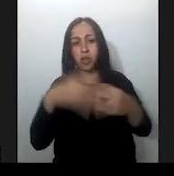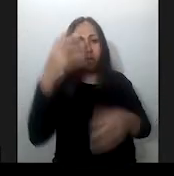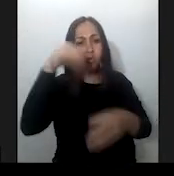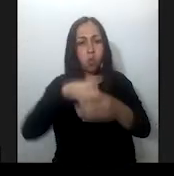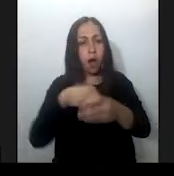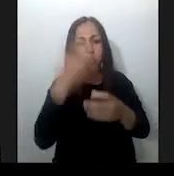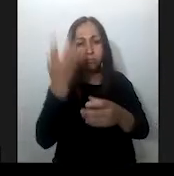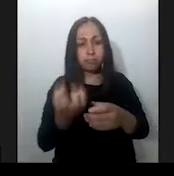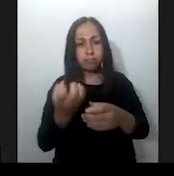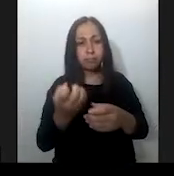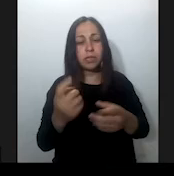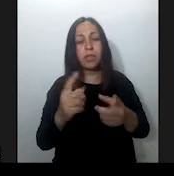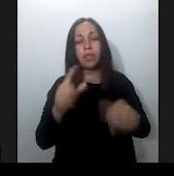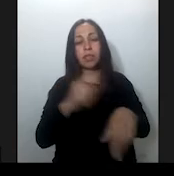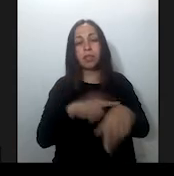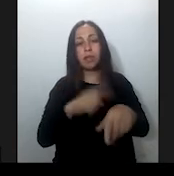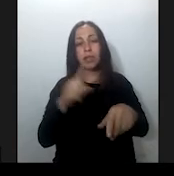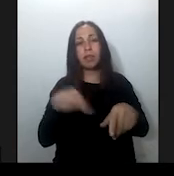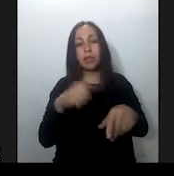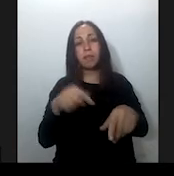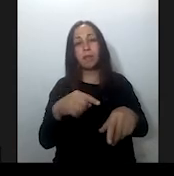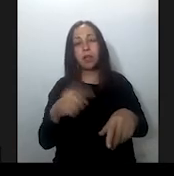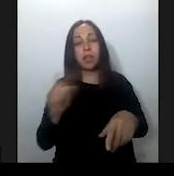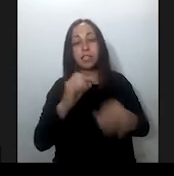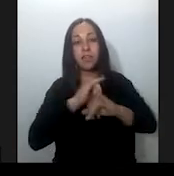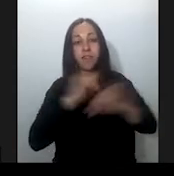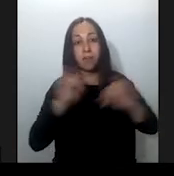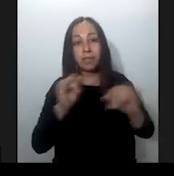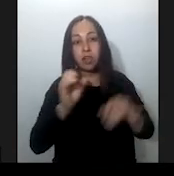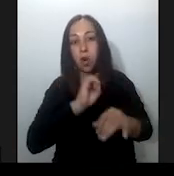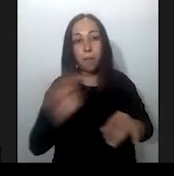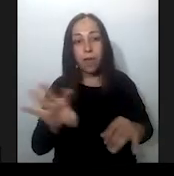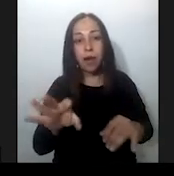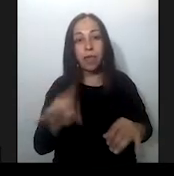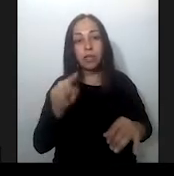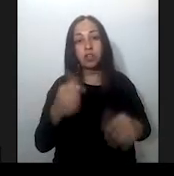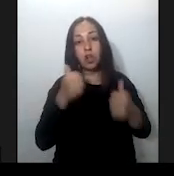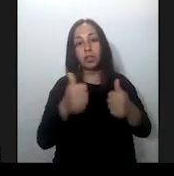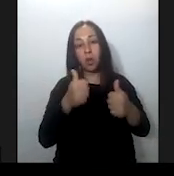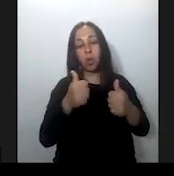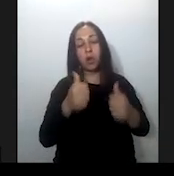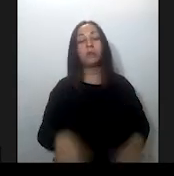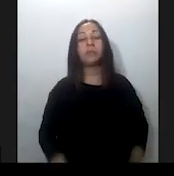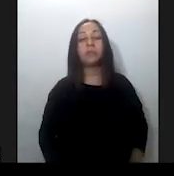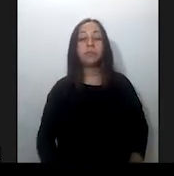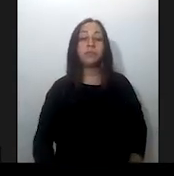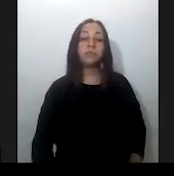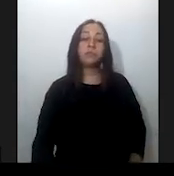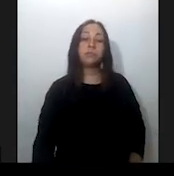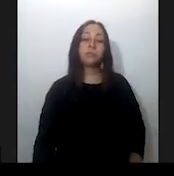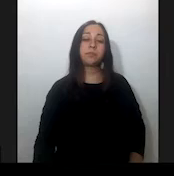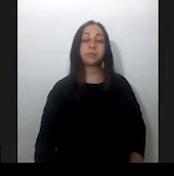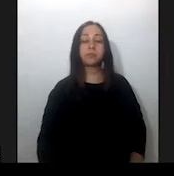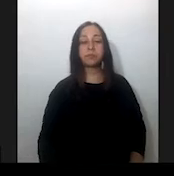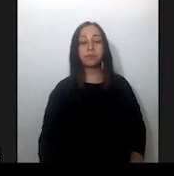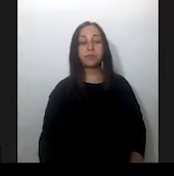guardado configurado en función de la frecuencia de tiempo, no perderíamos la información. ¿Bien? Eso siempre está bueno configurarlo, ¿no? Noten